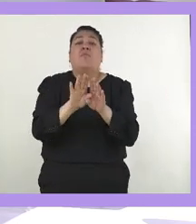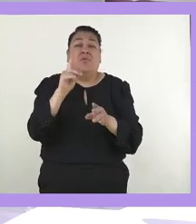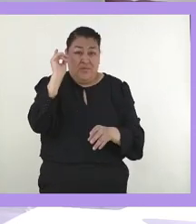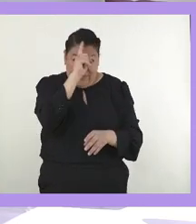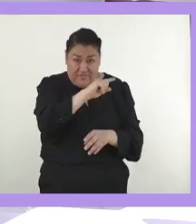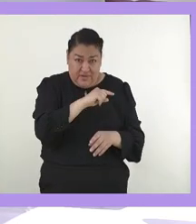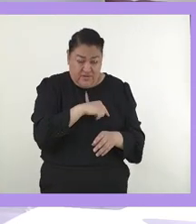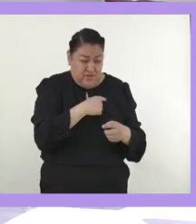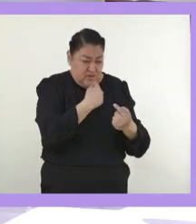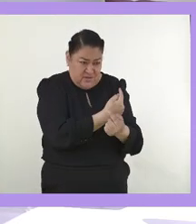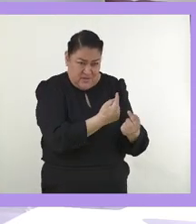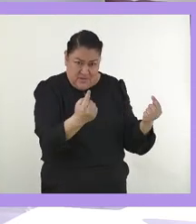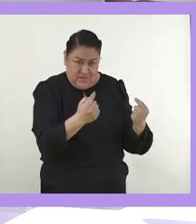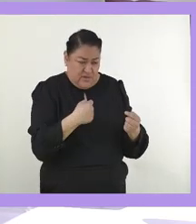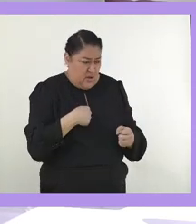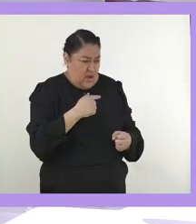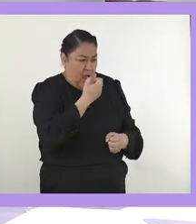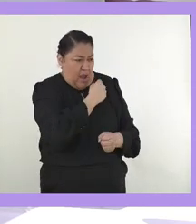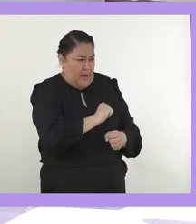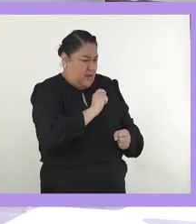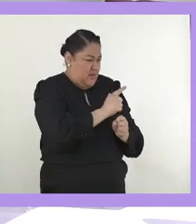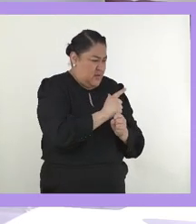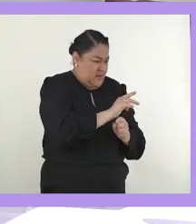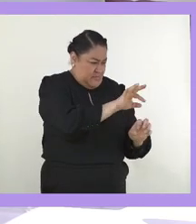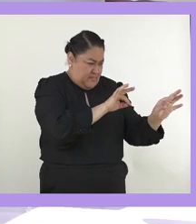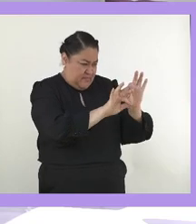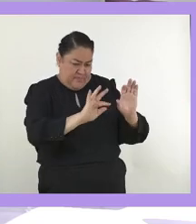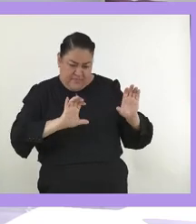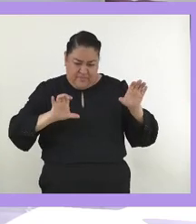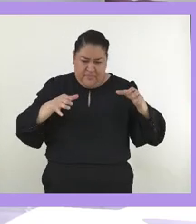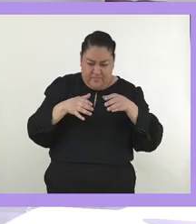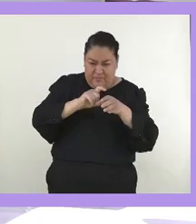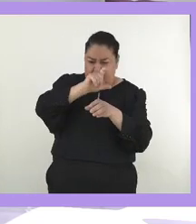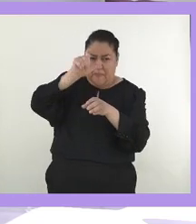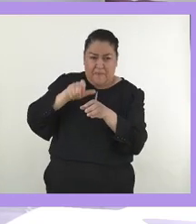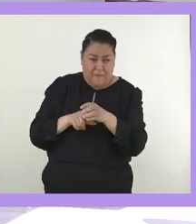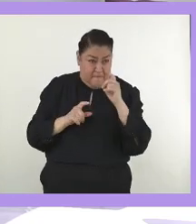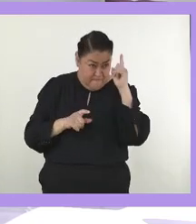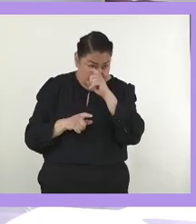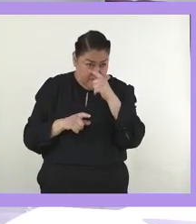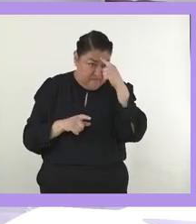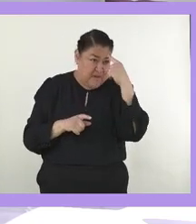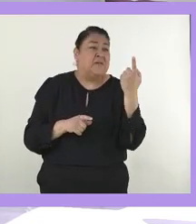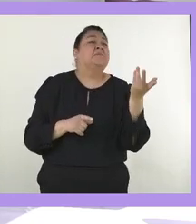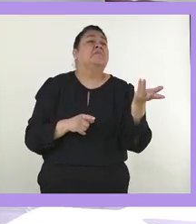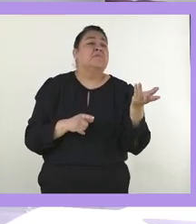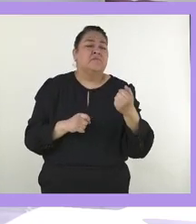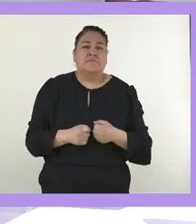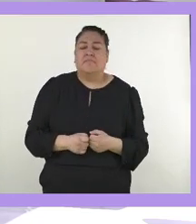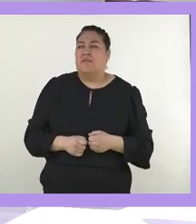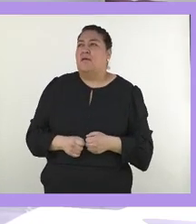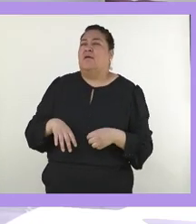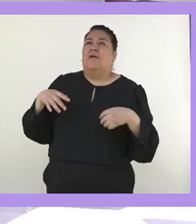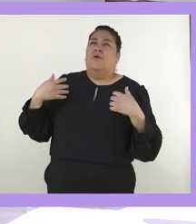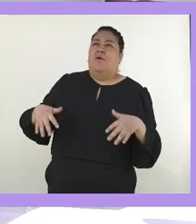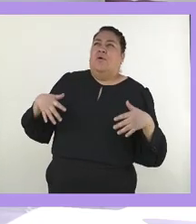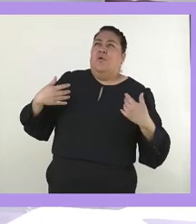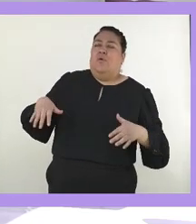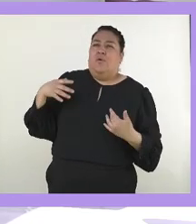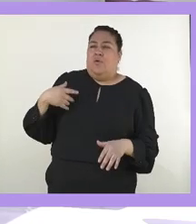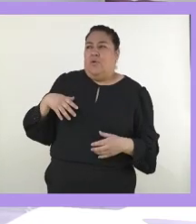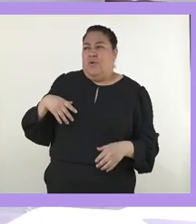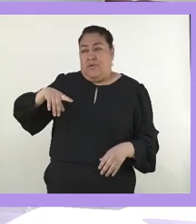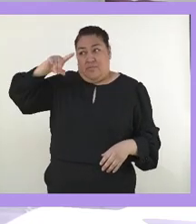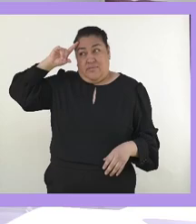esos dos pasos detectarlo y desarrollarlo Ay Ha sido un reto bien interesante creo que cuando y